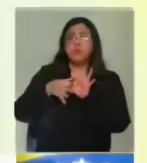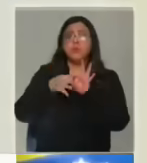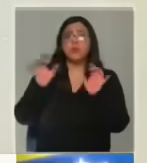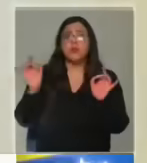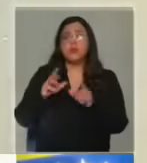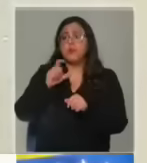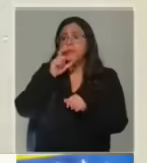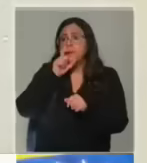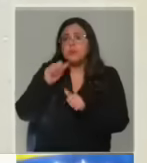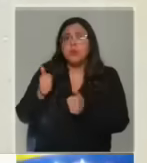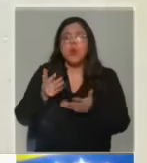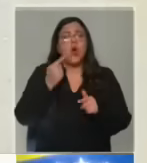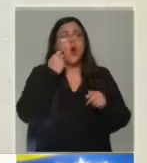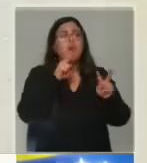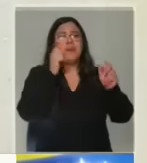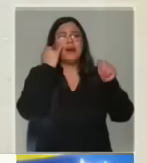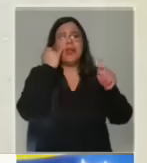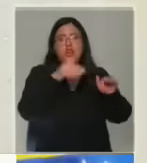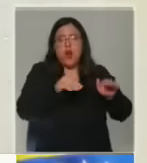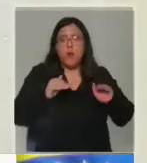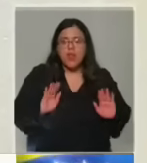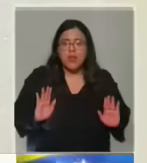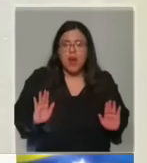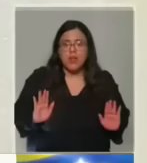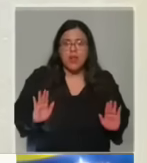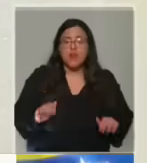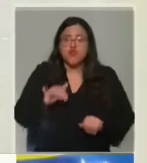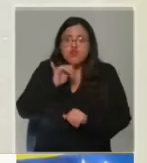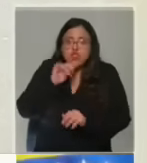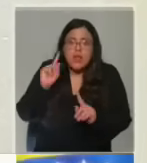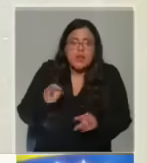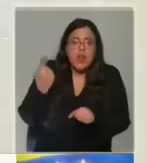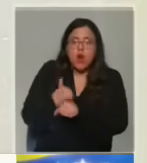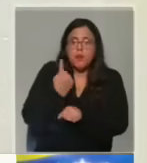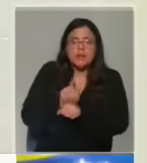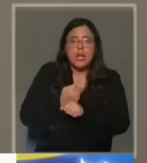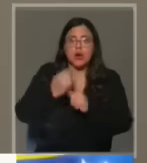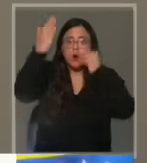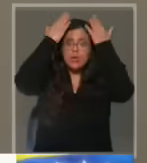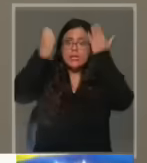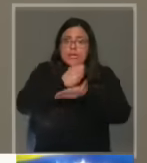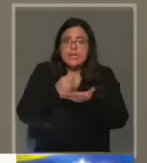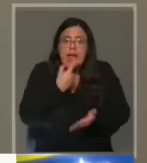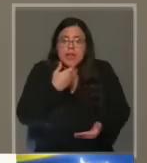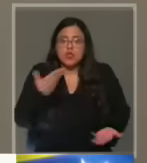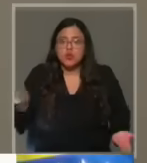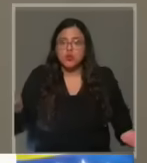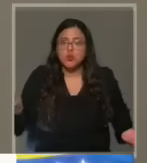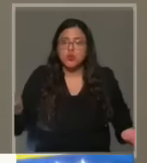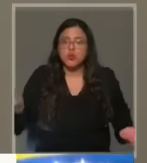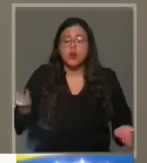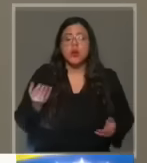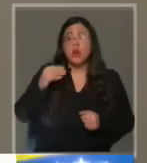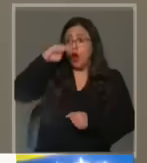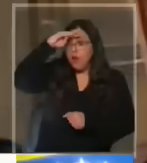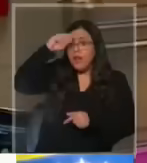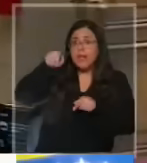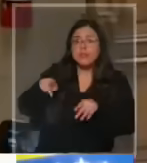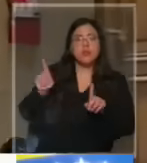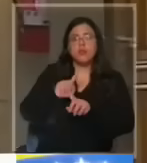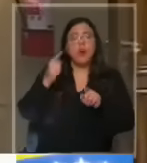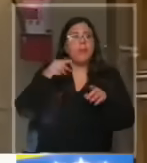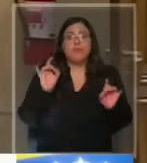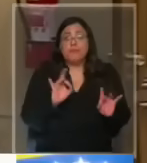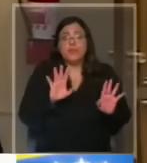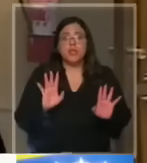bien hecho. Las incomodidades tendrá que, no sé, conversarla con su psiquiatra a lo mejor. No quiso creerlo a la primera, pero así fue. No,